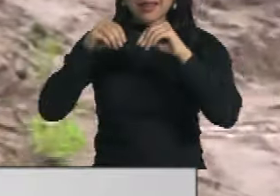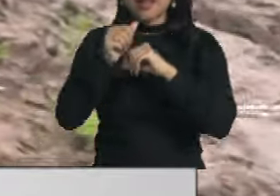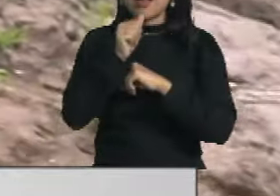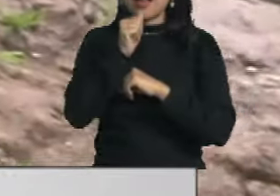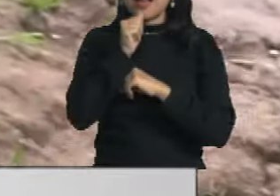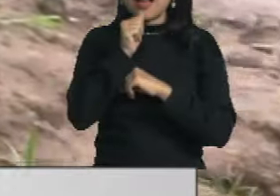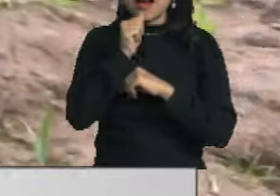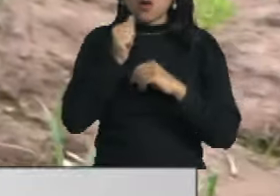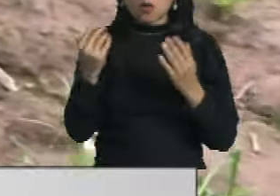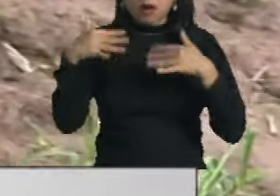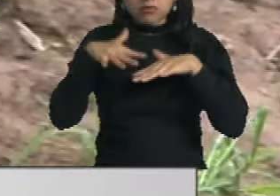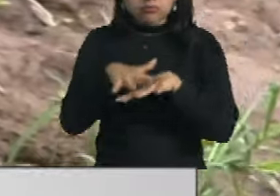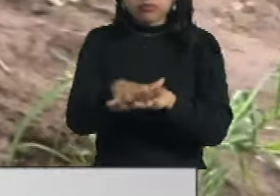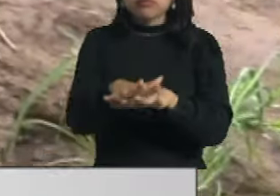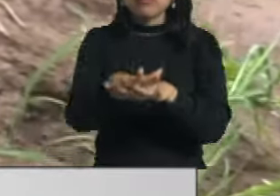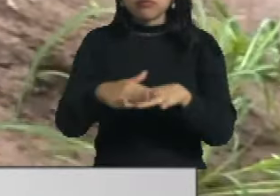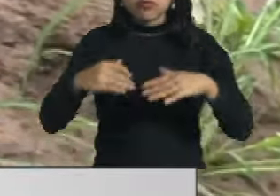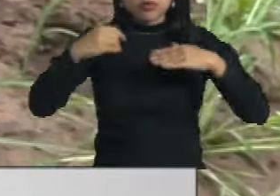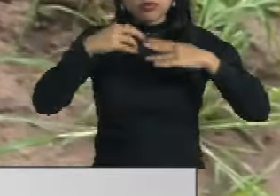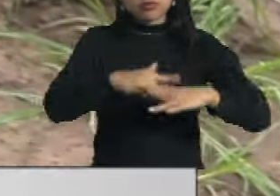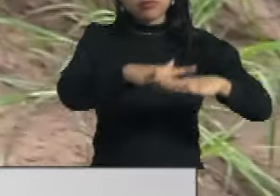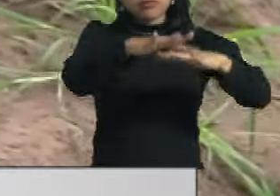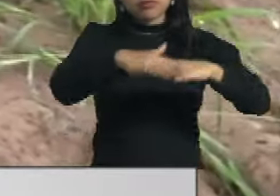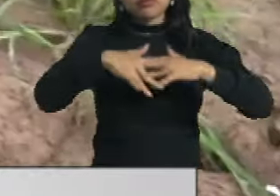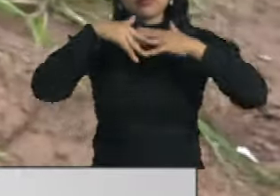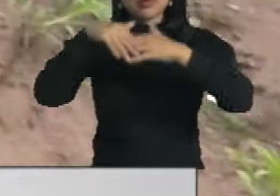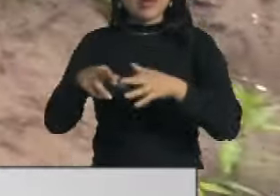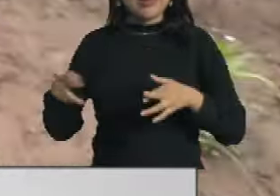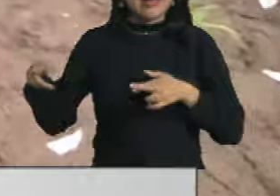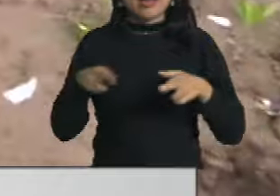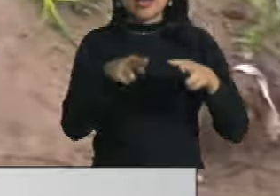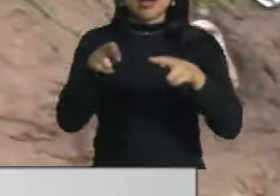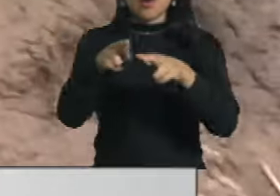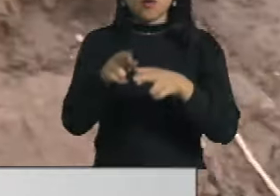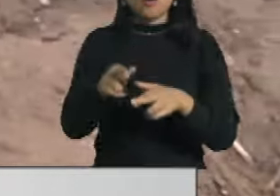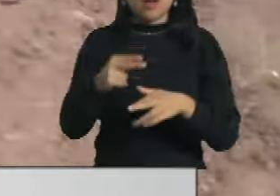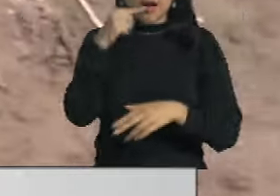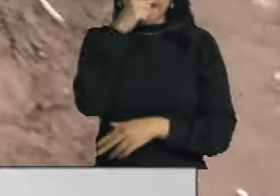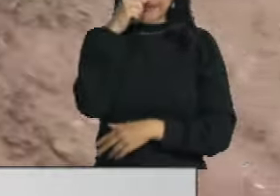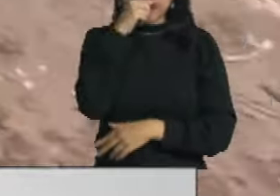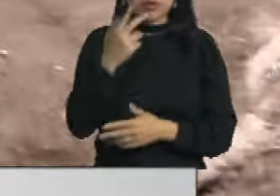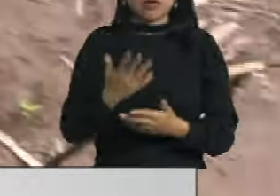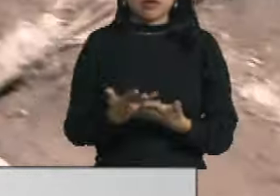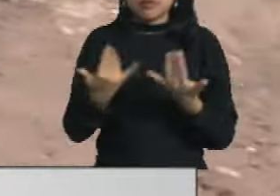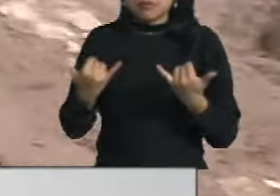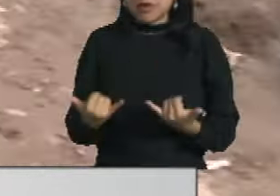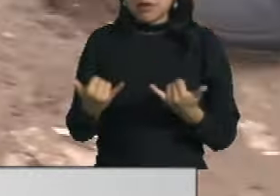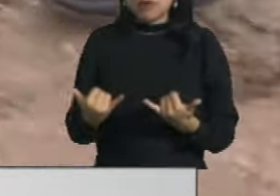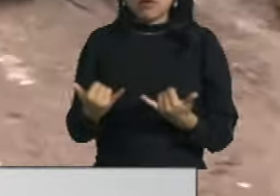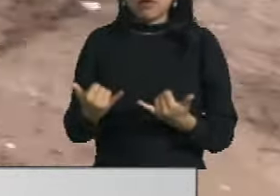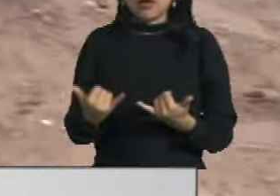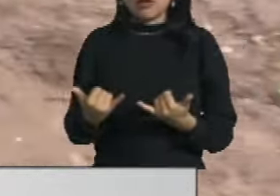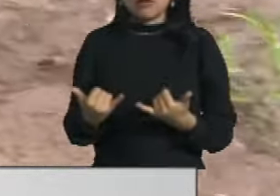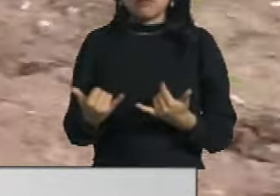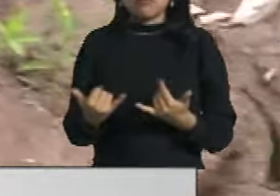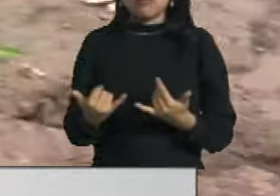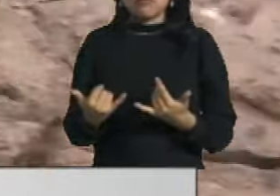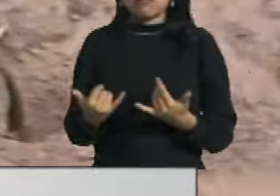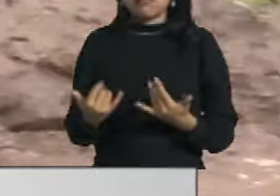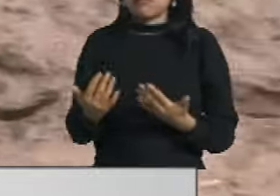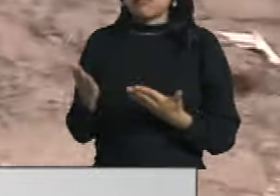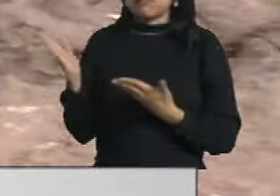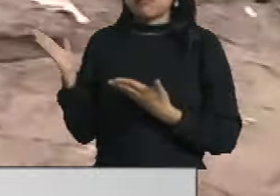en este momento, pues antes había agua, era el río Amazonas que se une justamente aquí, más adelante hacia Leticia, en la